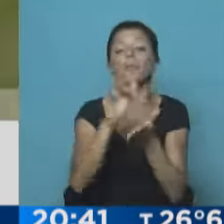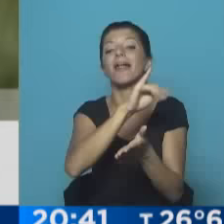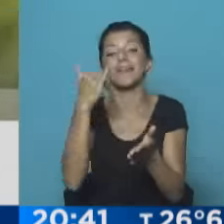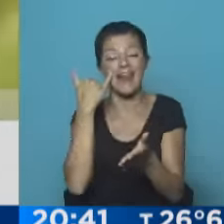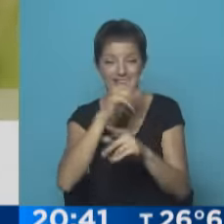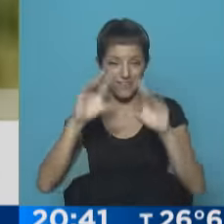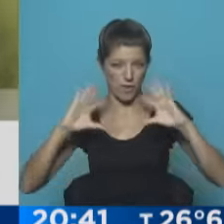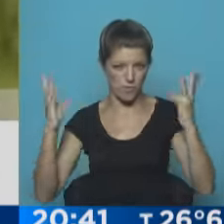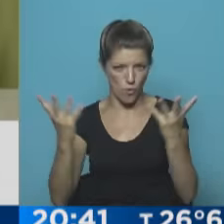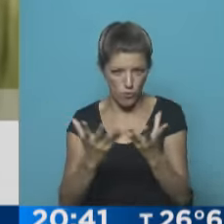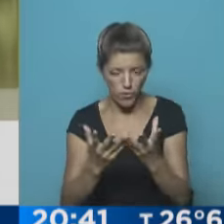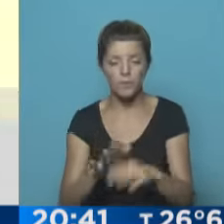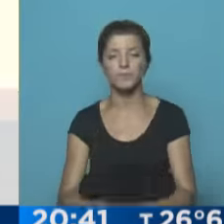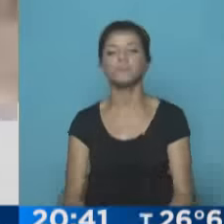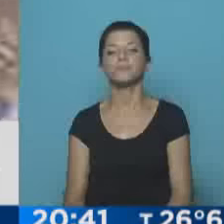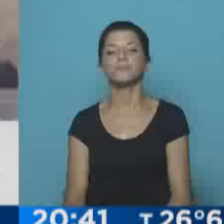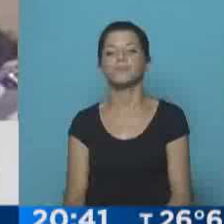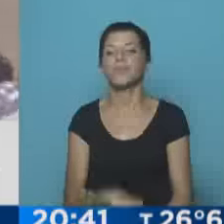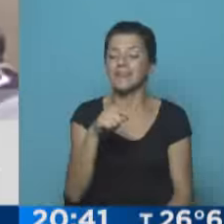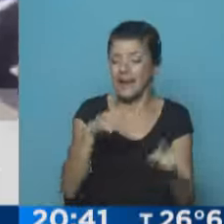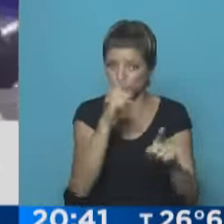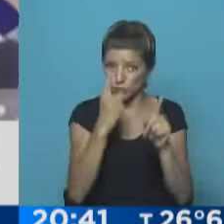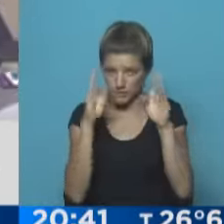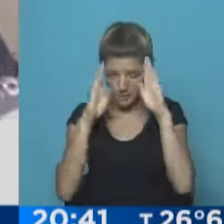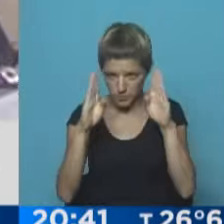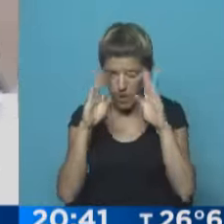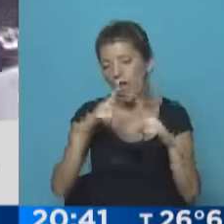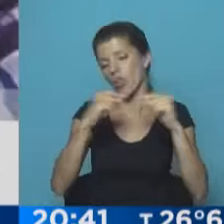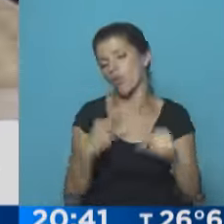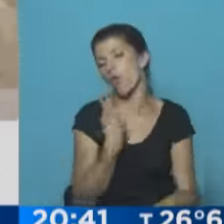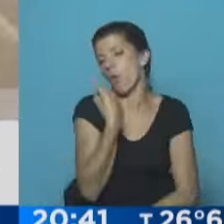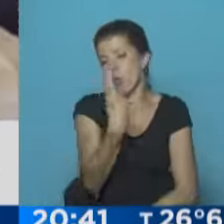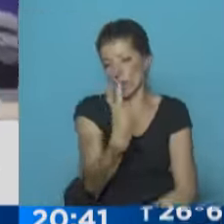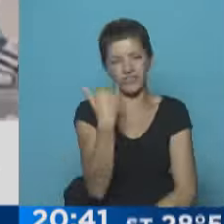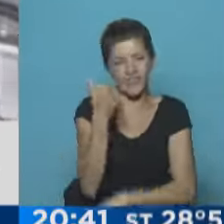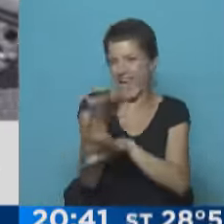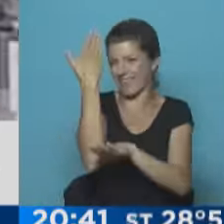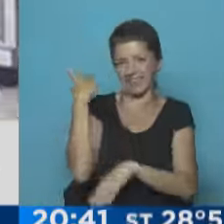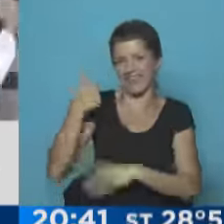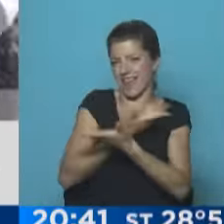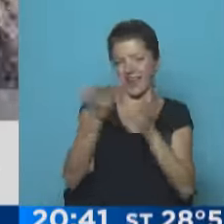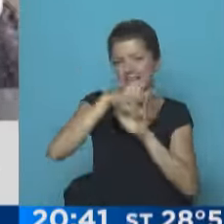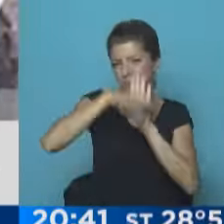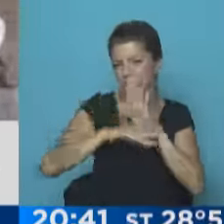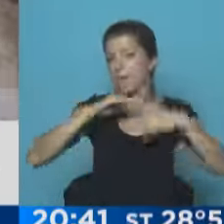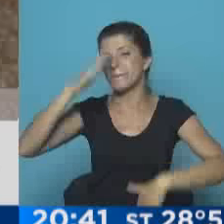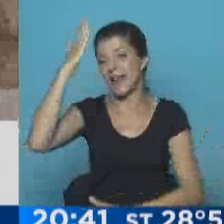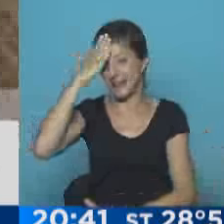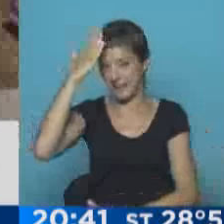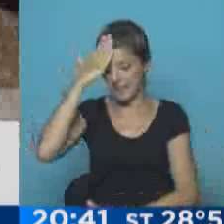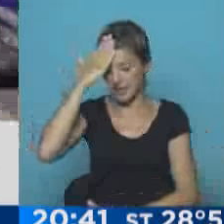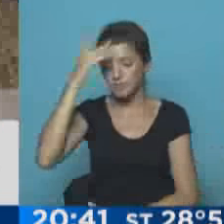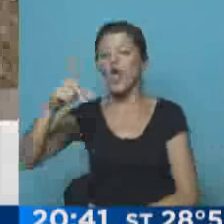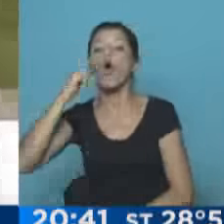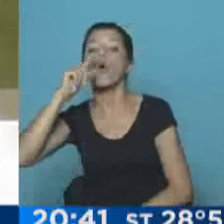este caso en el Rally Dakar, es una de las sensaciones. Es el número uno, quedó primero en la general. Peter Hansel, el